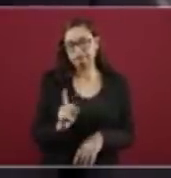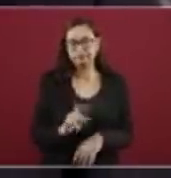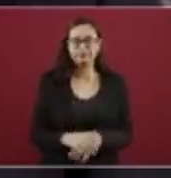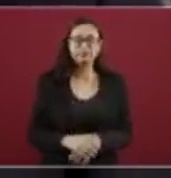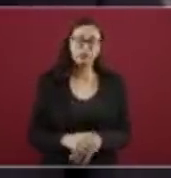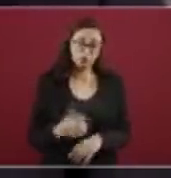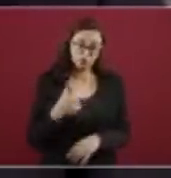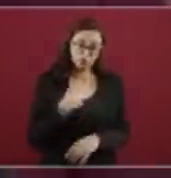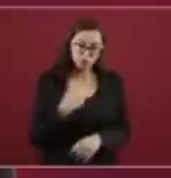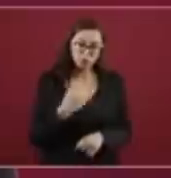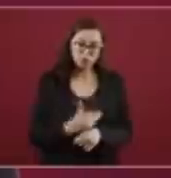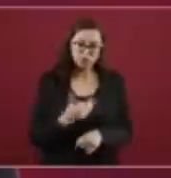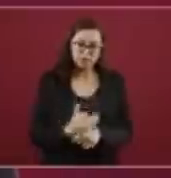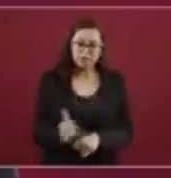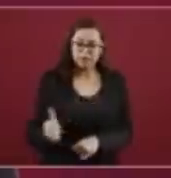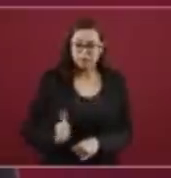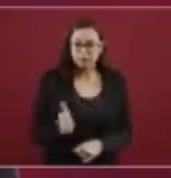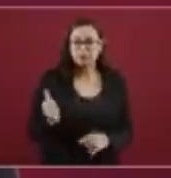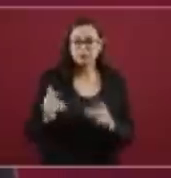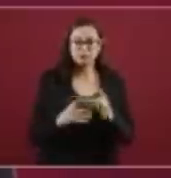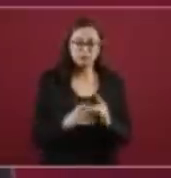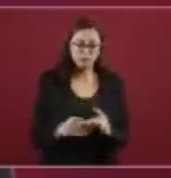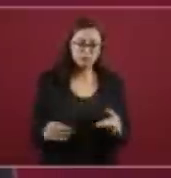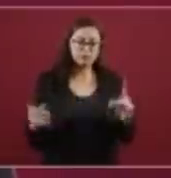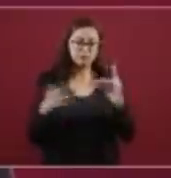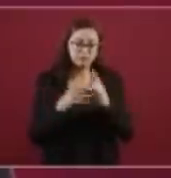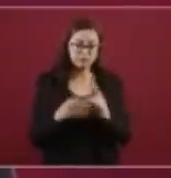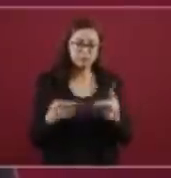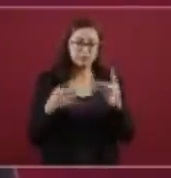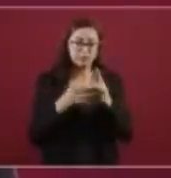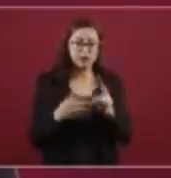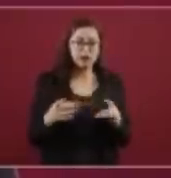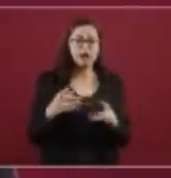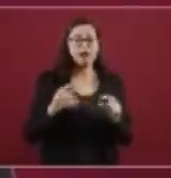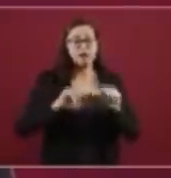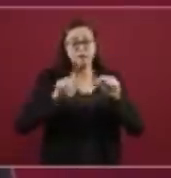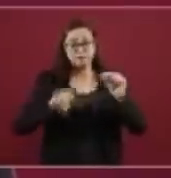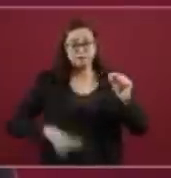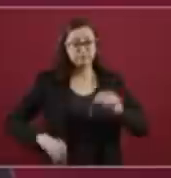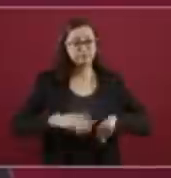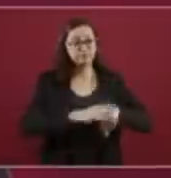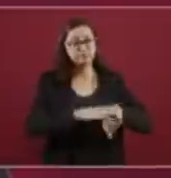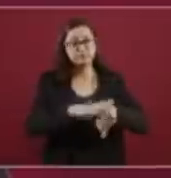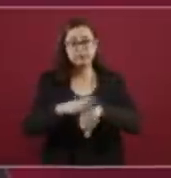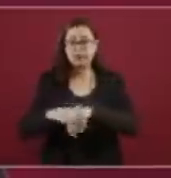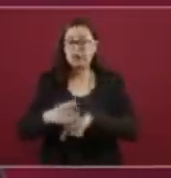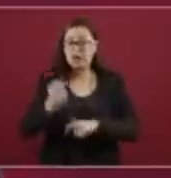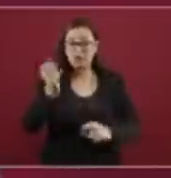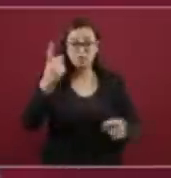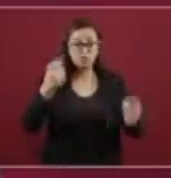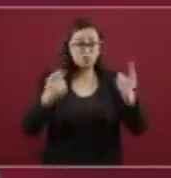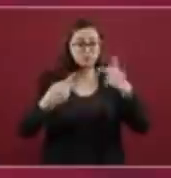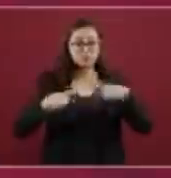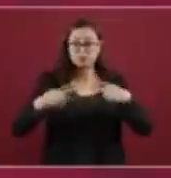que los que no han sido censados, no